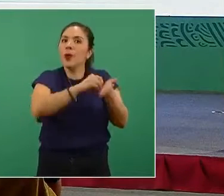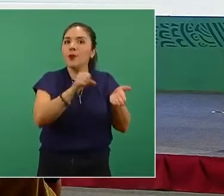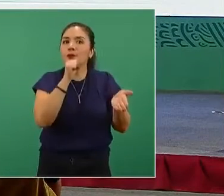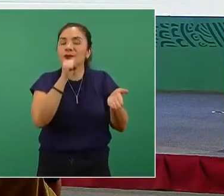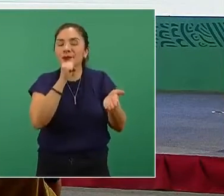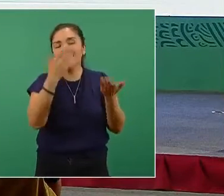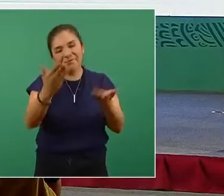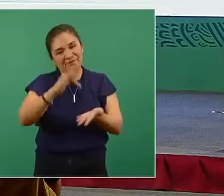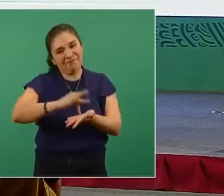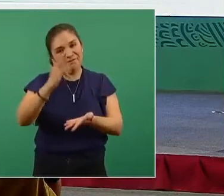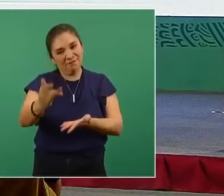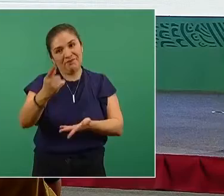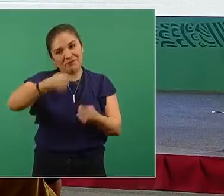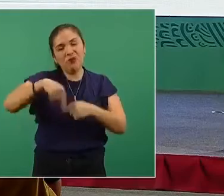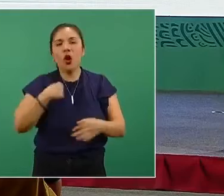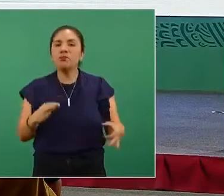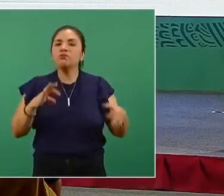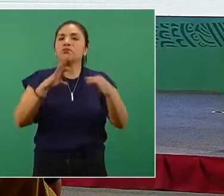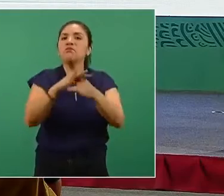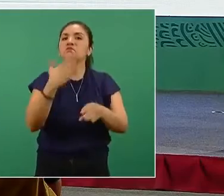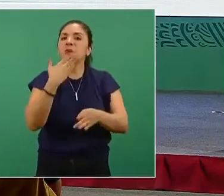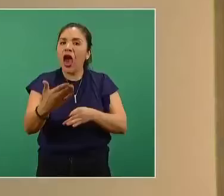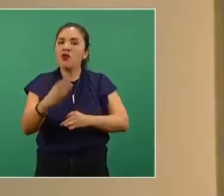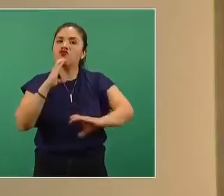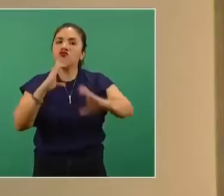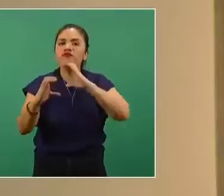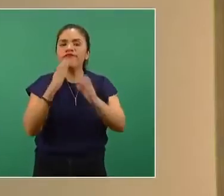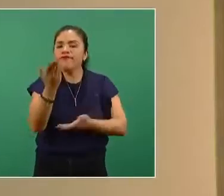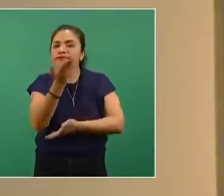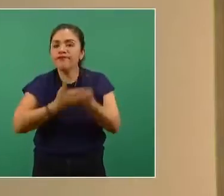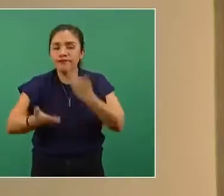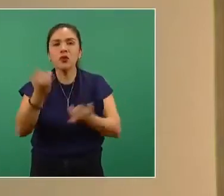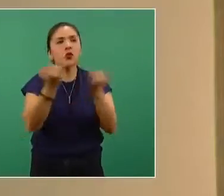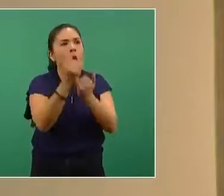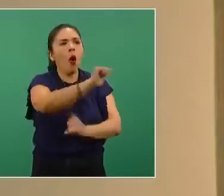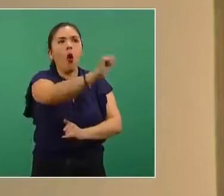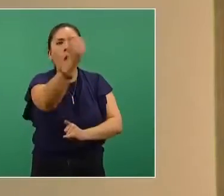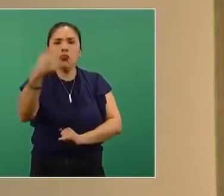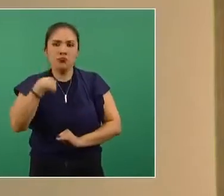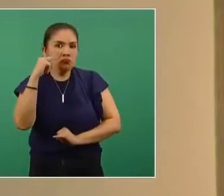Entonces, agradecemos la congruencia en la comunicación, lo hicieron otros